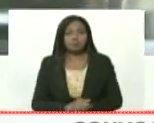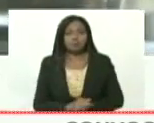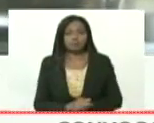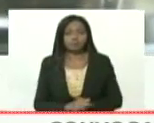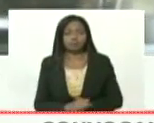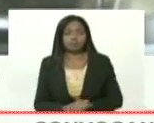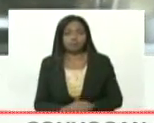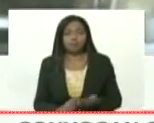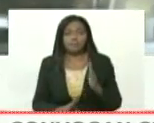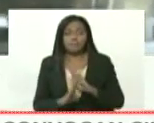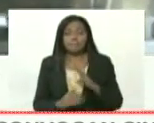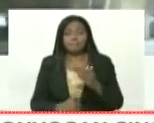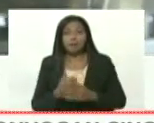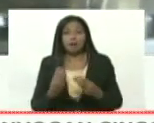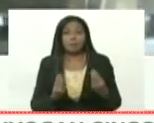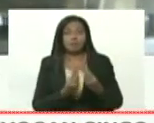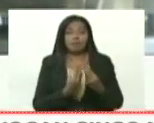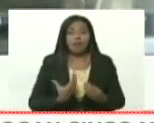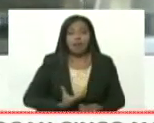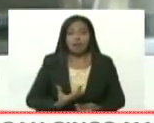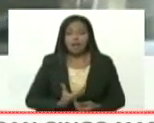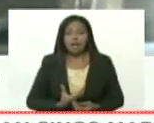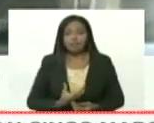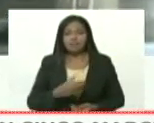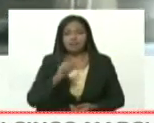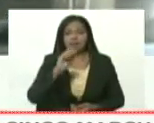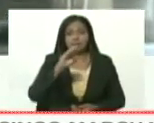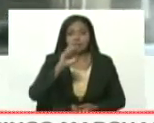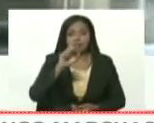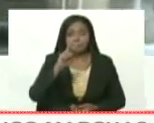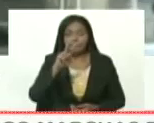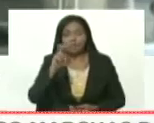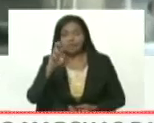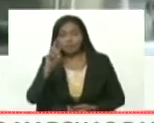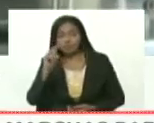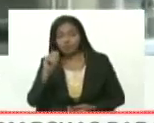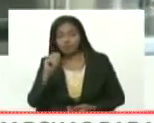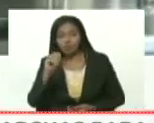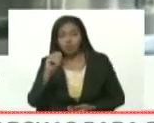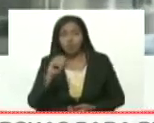Además está acompañado por el alcalde del municipio Acevedo, compañero Juan Aponte, que es